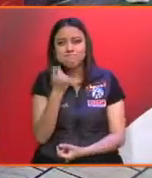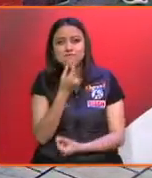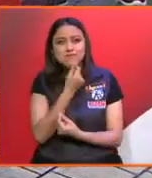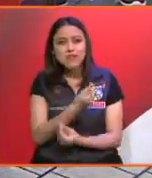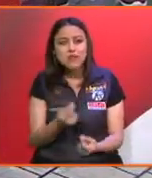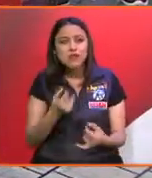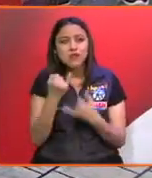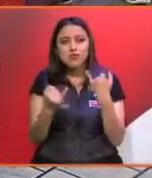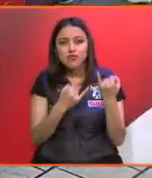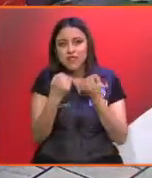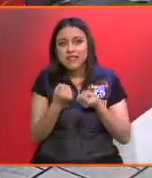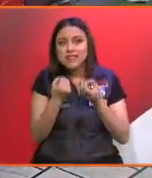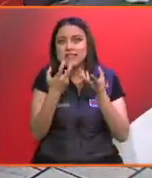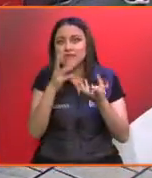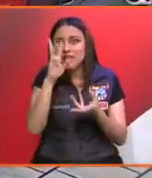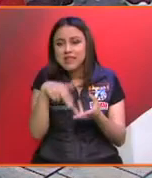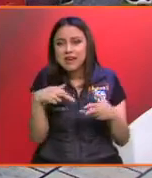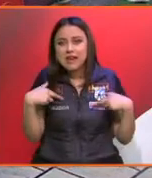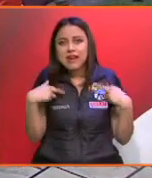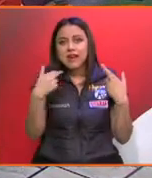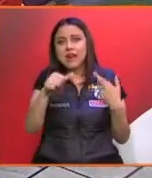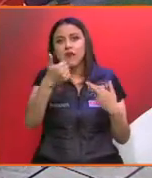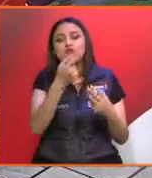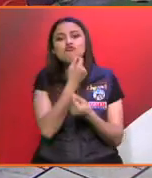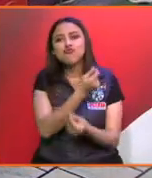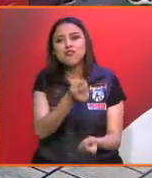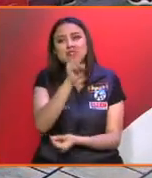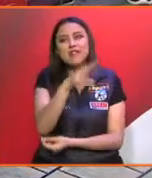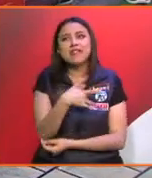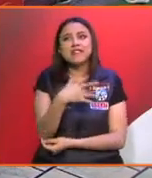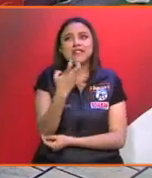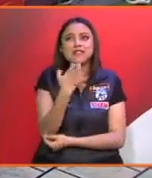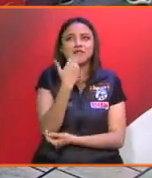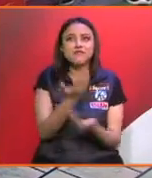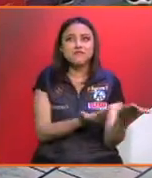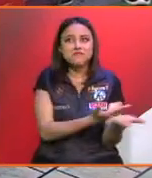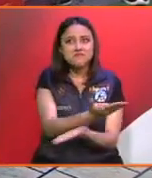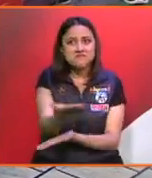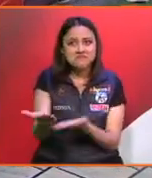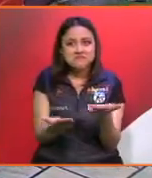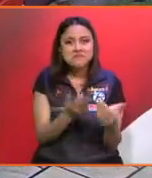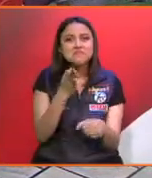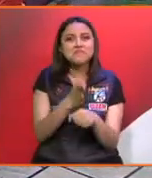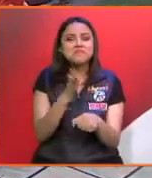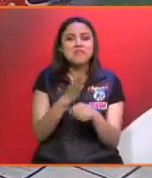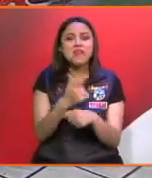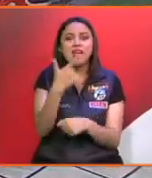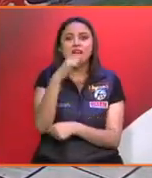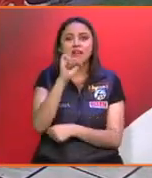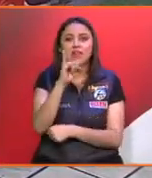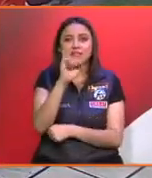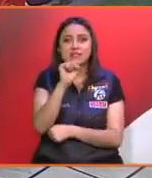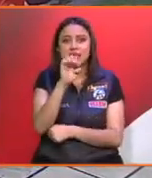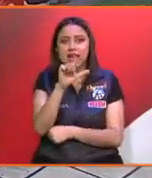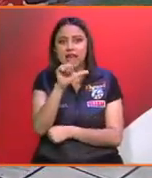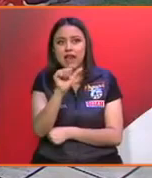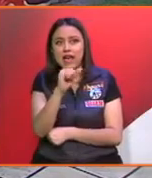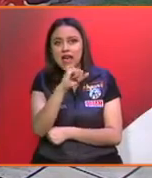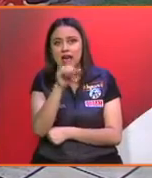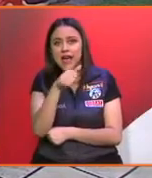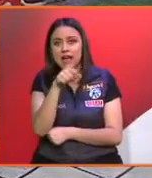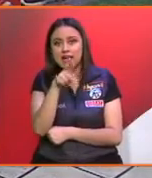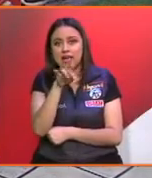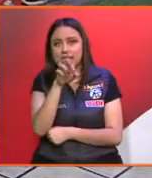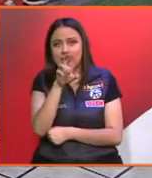niños traen un juguete que saben que regalarán a otro niño. Yo creo que es el sentido de compartir, ¿no? Se encuentra conmigo Gisela Jacqueline Pérez Hernández, directora de